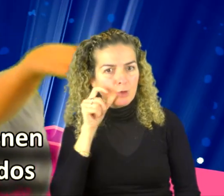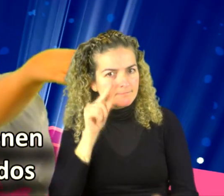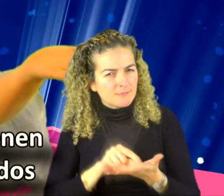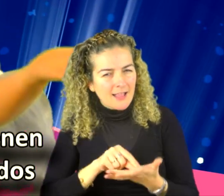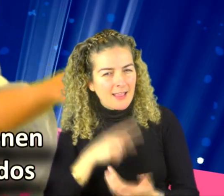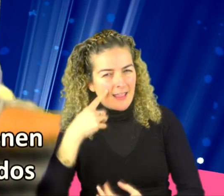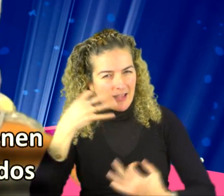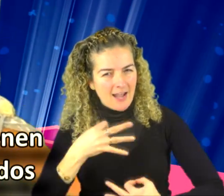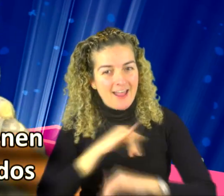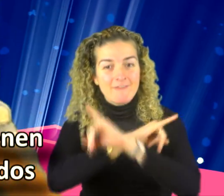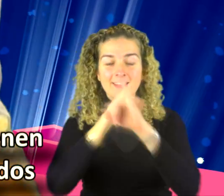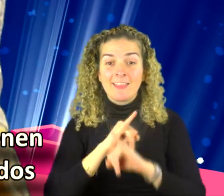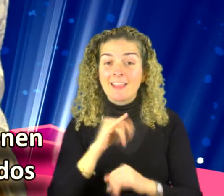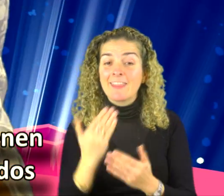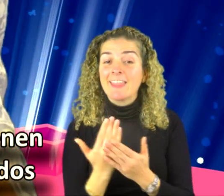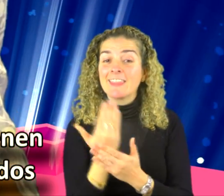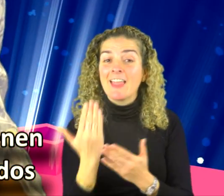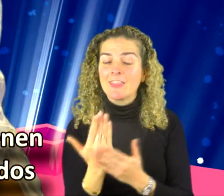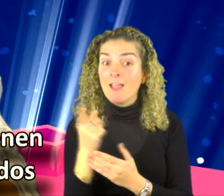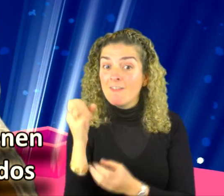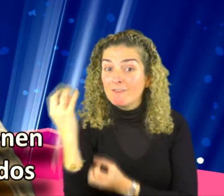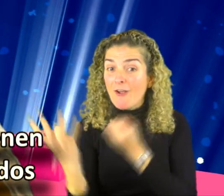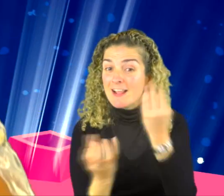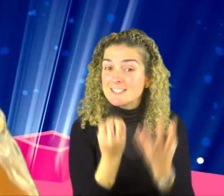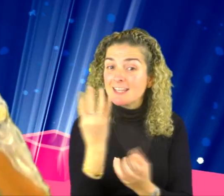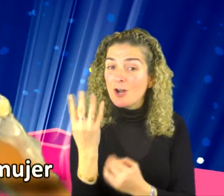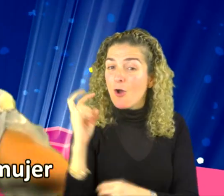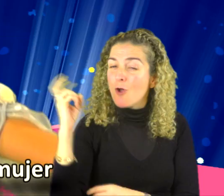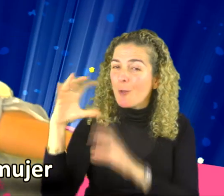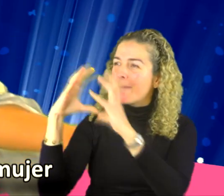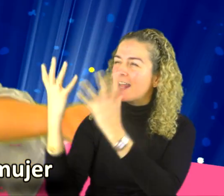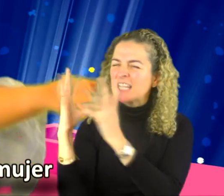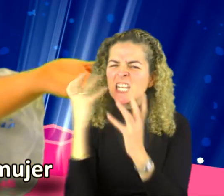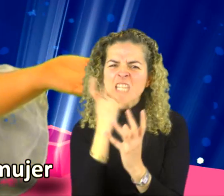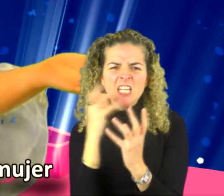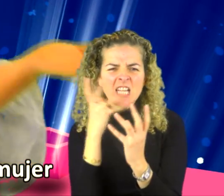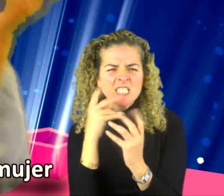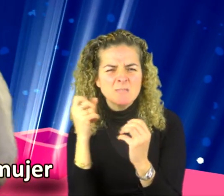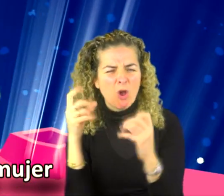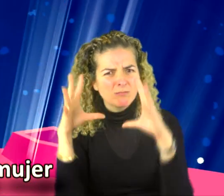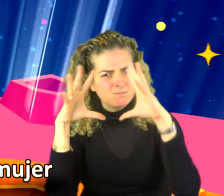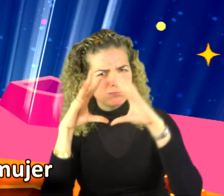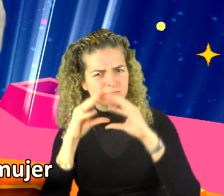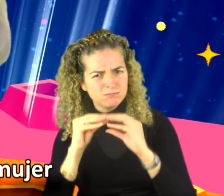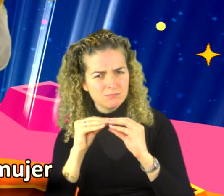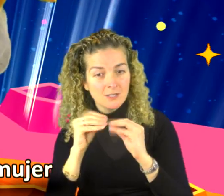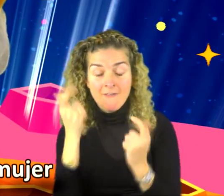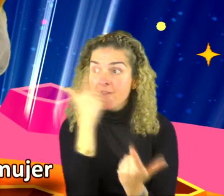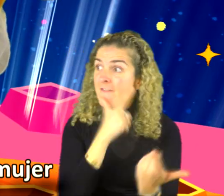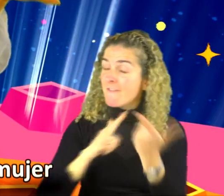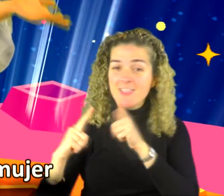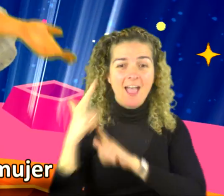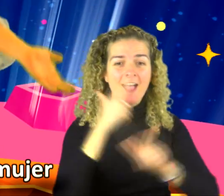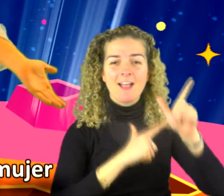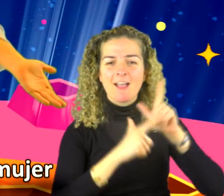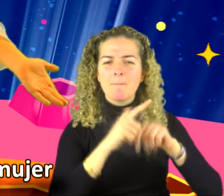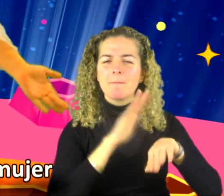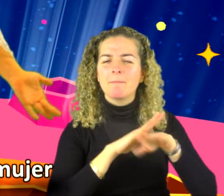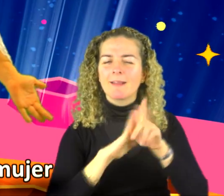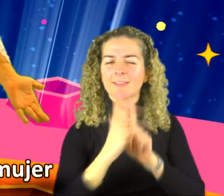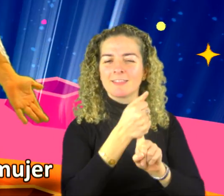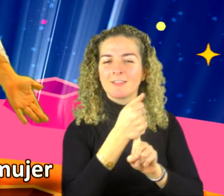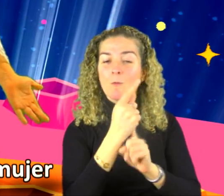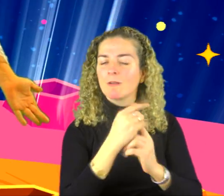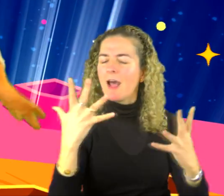vienen de otros planetas grises y apagados en busca de esa felicidad. En esta ocasión nos visitó